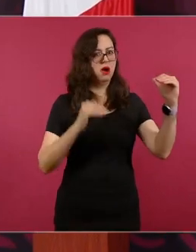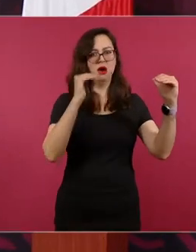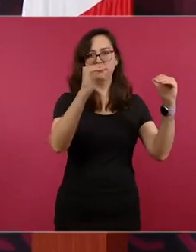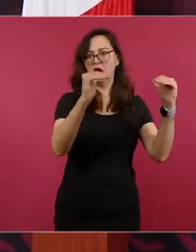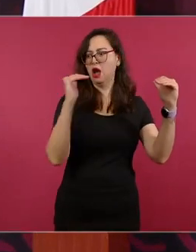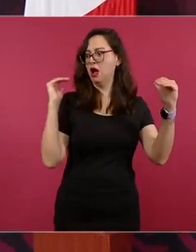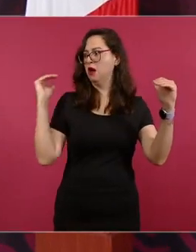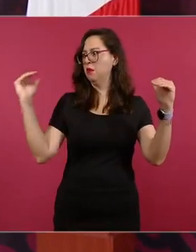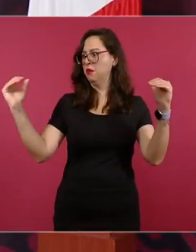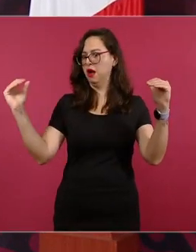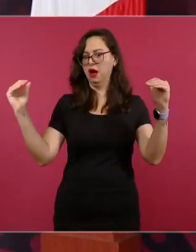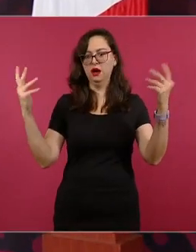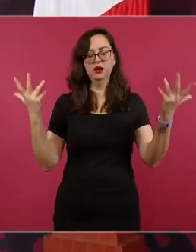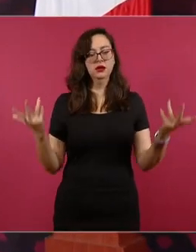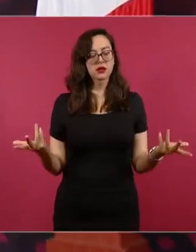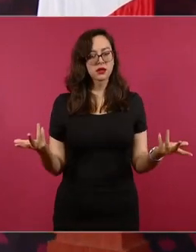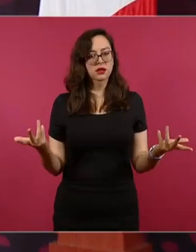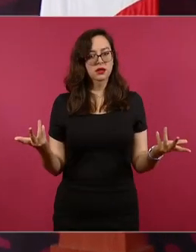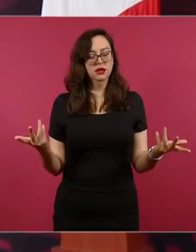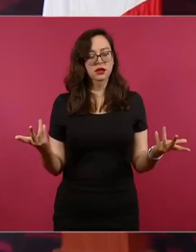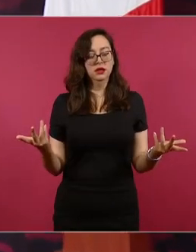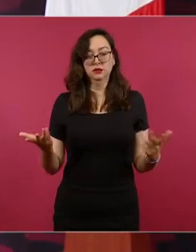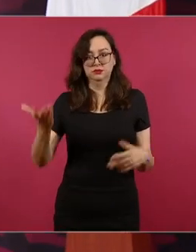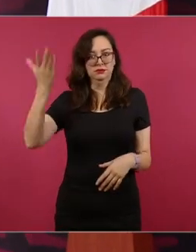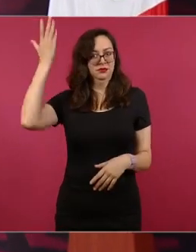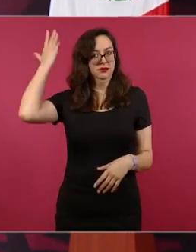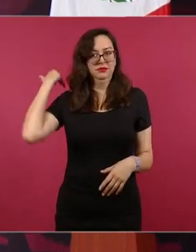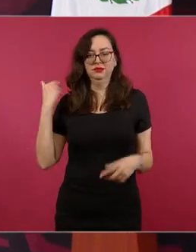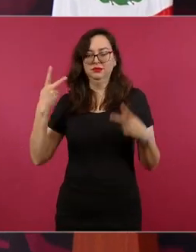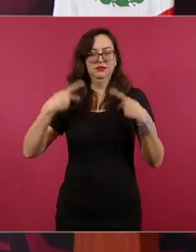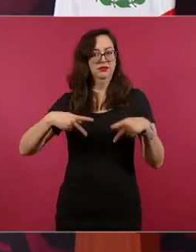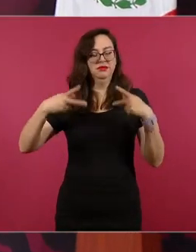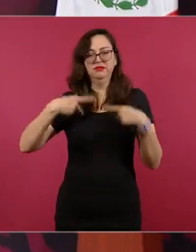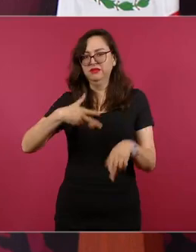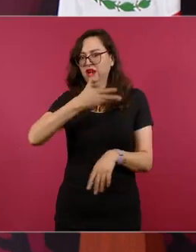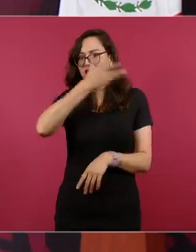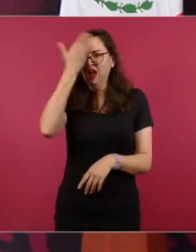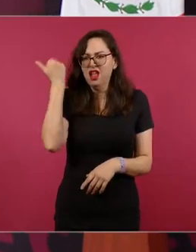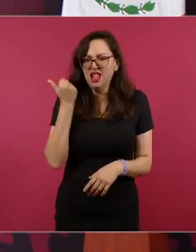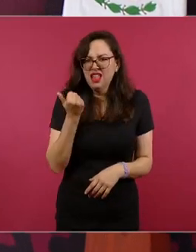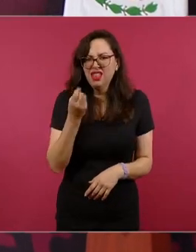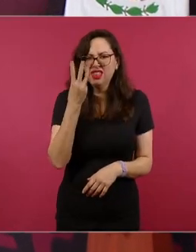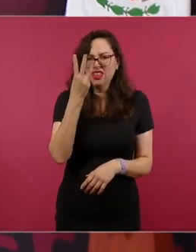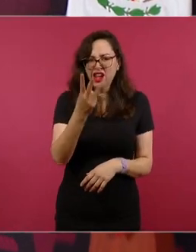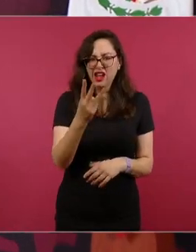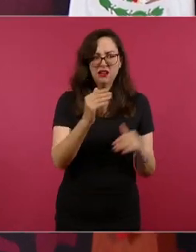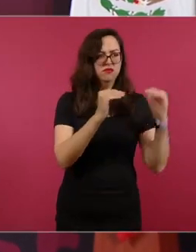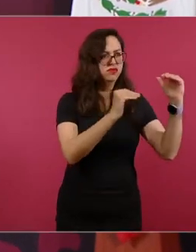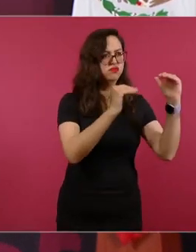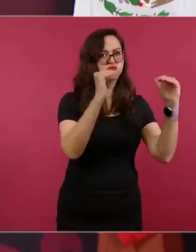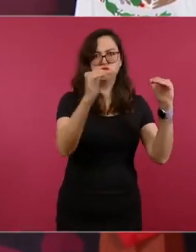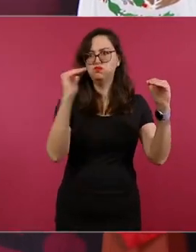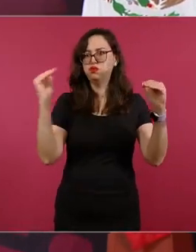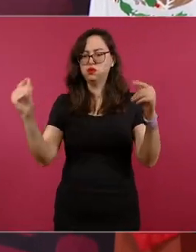existen tres poderes, el legislativo, el ejecutivo, el judicial, todo esto.